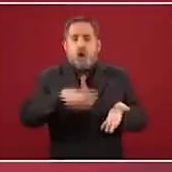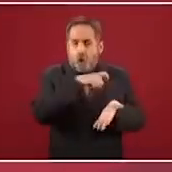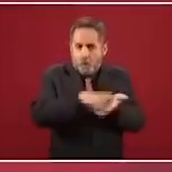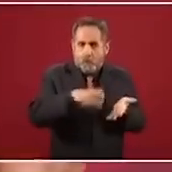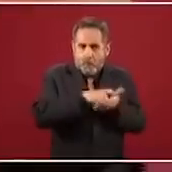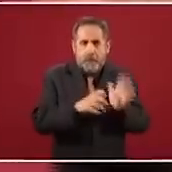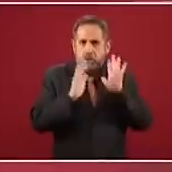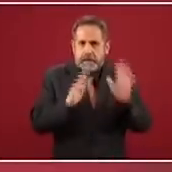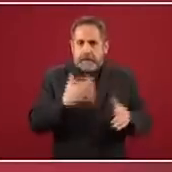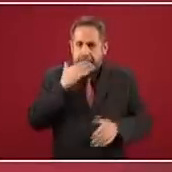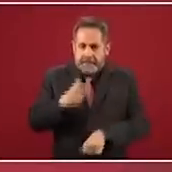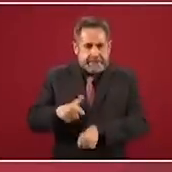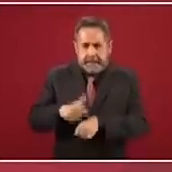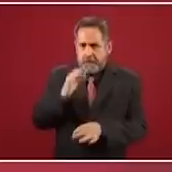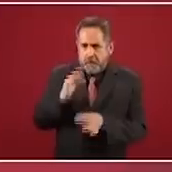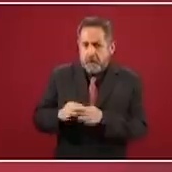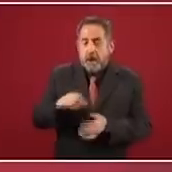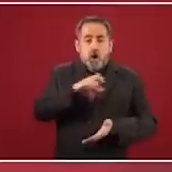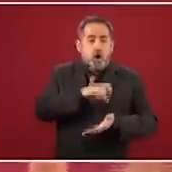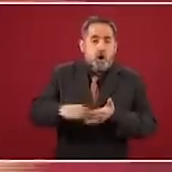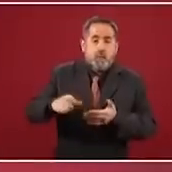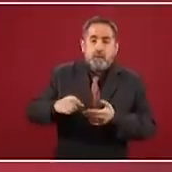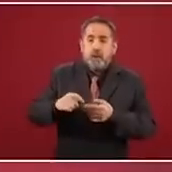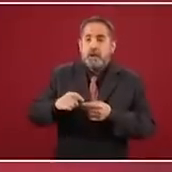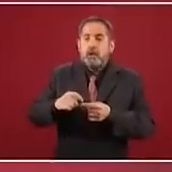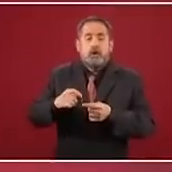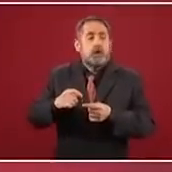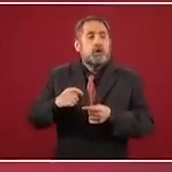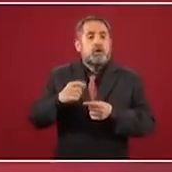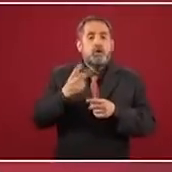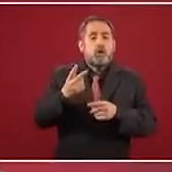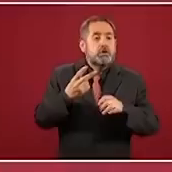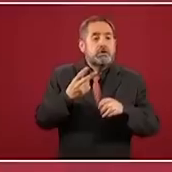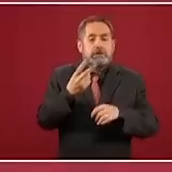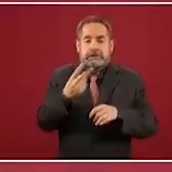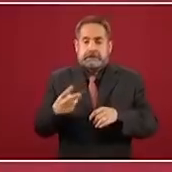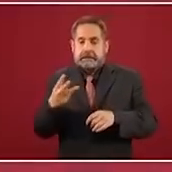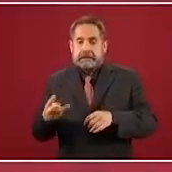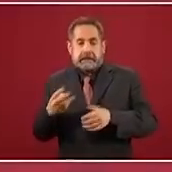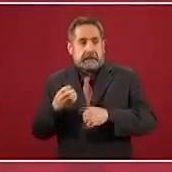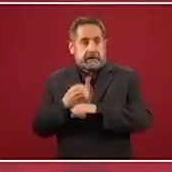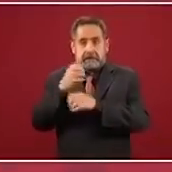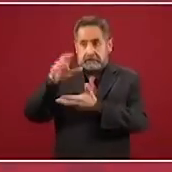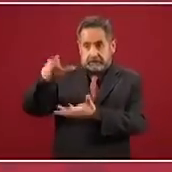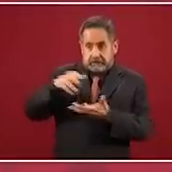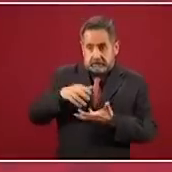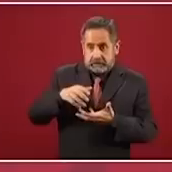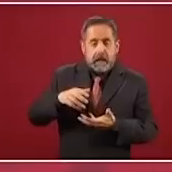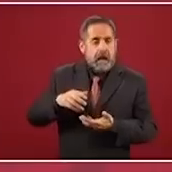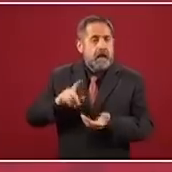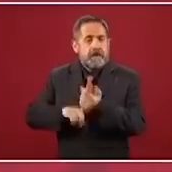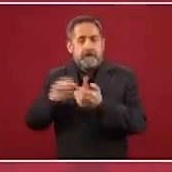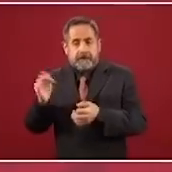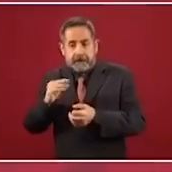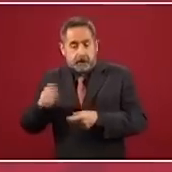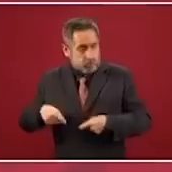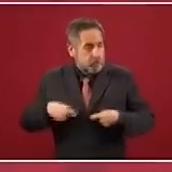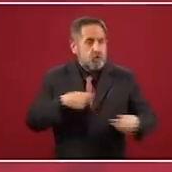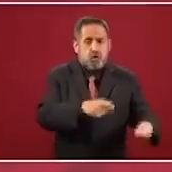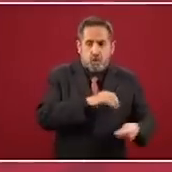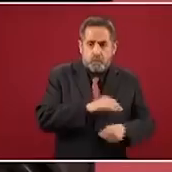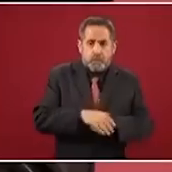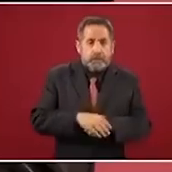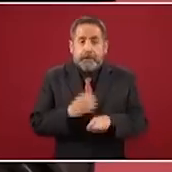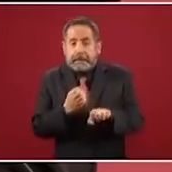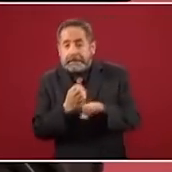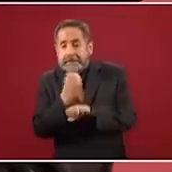y forma. Primero se compran en los estados 2/3 partes y 1/3 parte se compraban por la federación. Pero en los estados eso